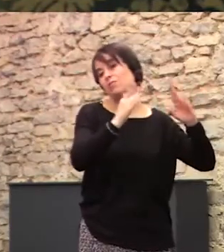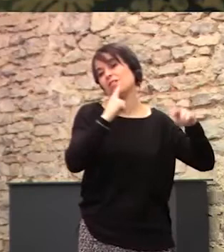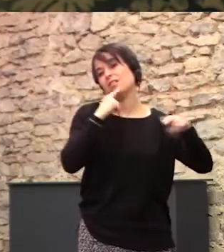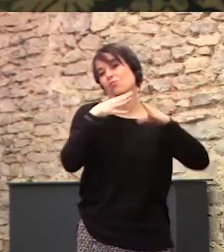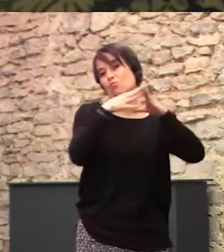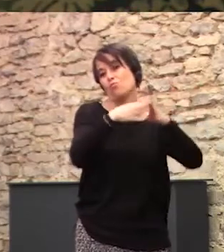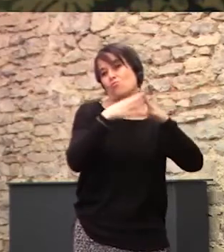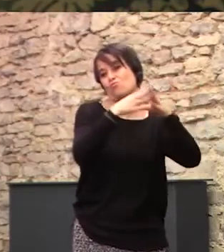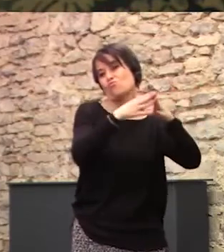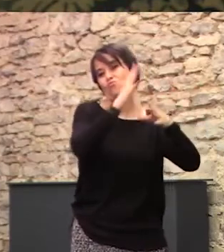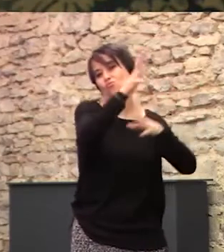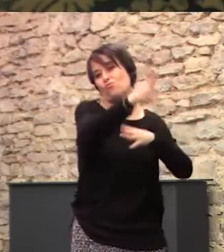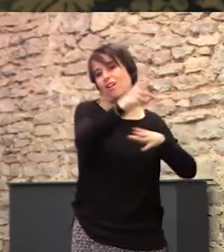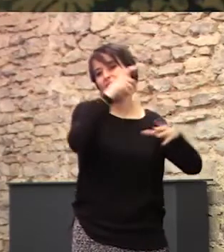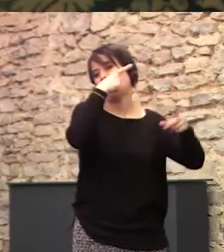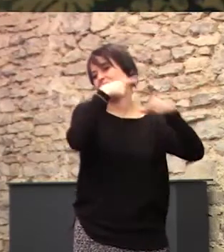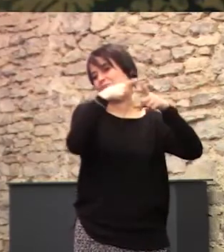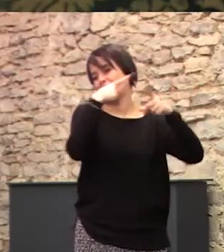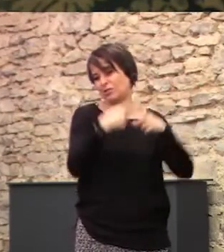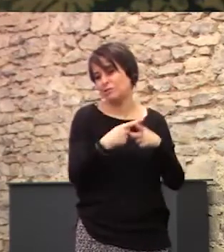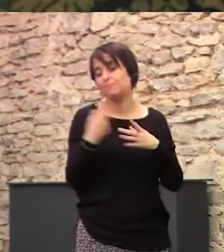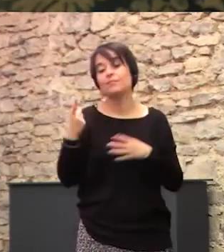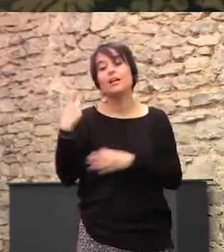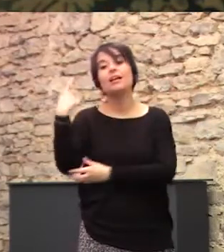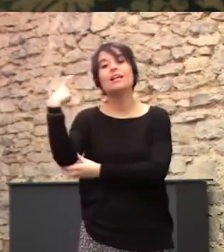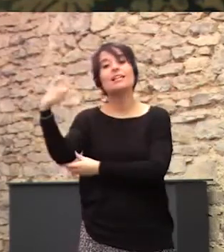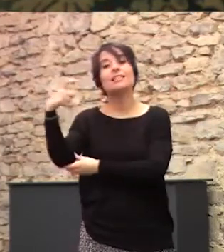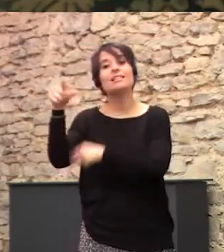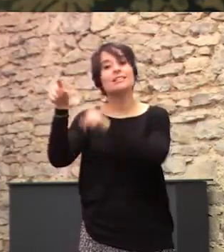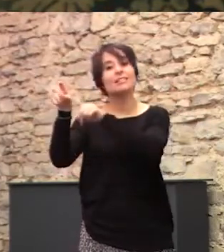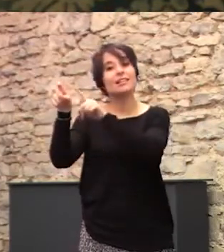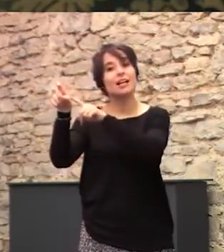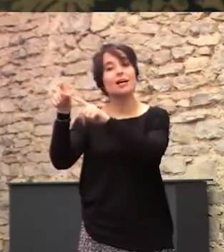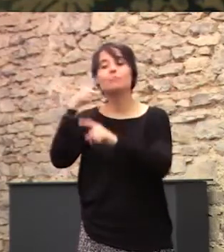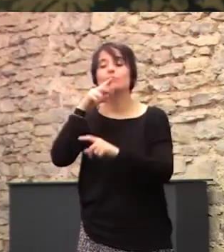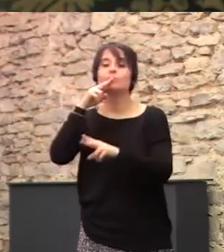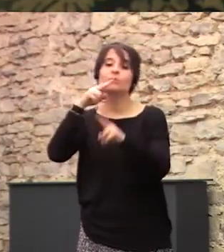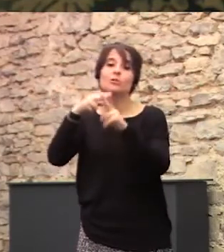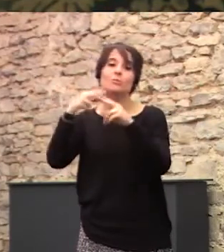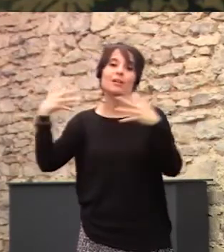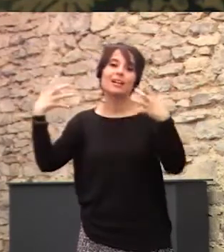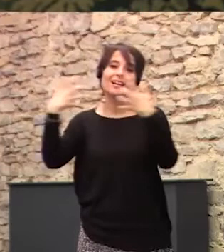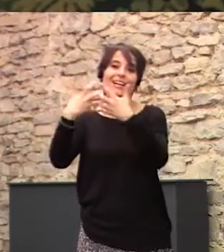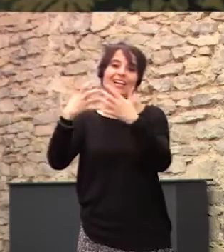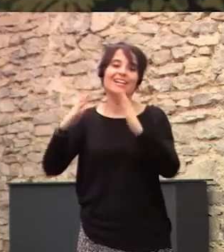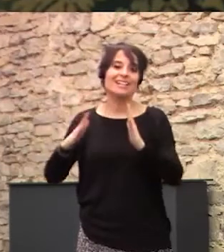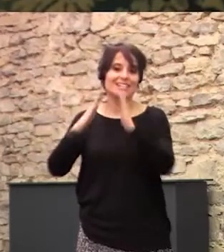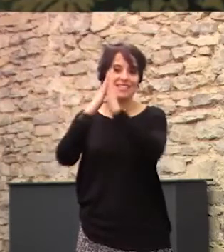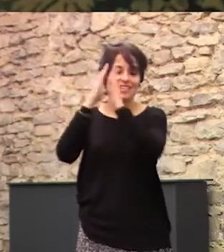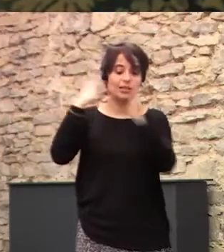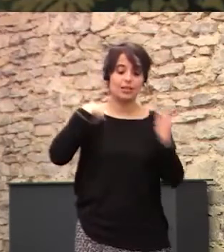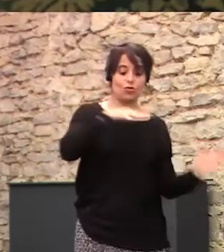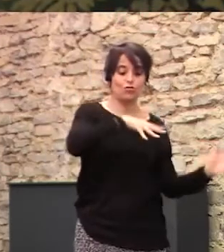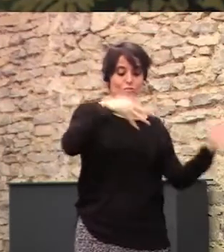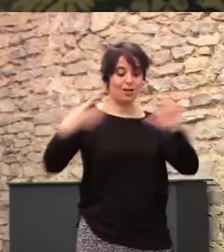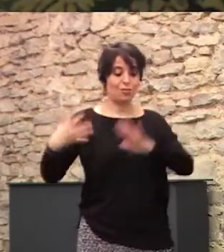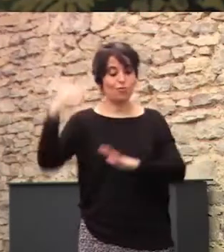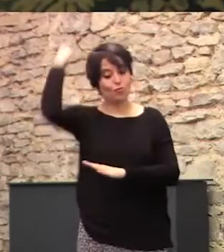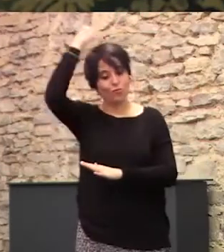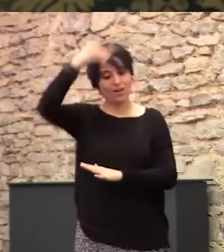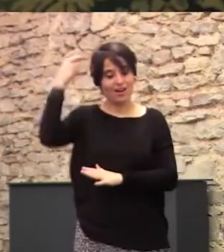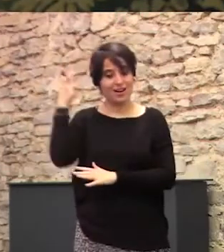de las cruzadas, etc. En el Islam, cuando yo digo Guerra Santa en castellano y lo traduzco en árabe,